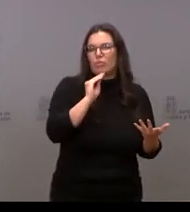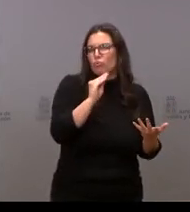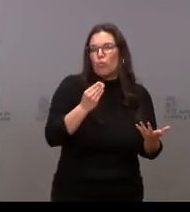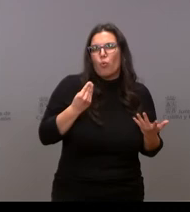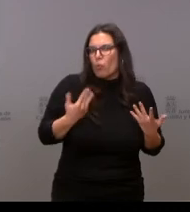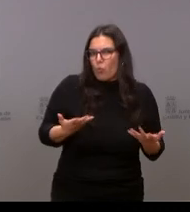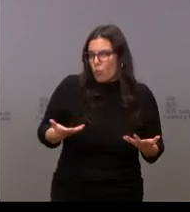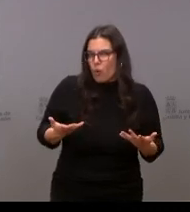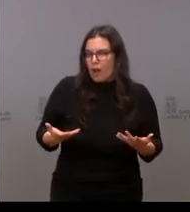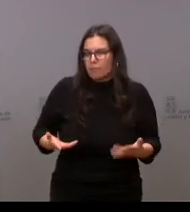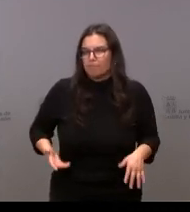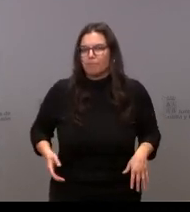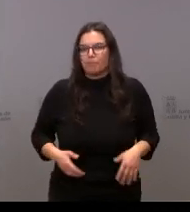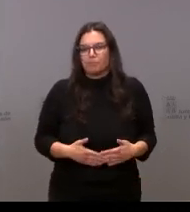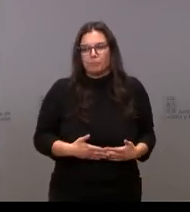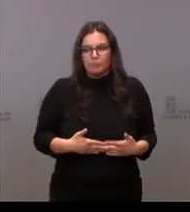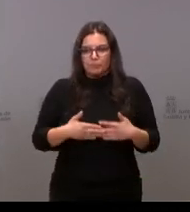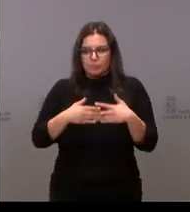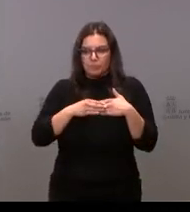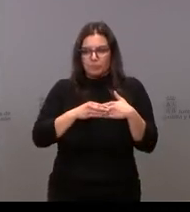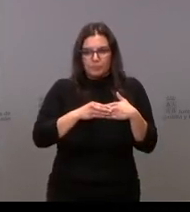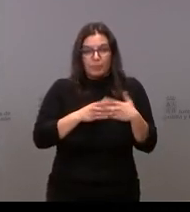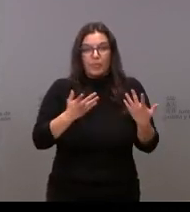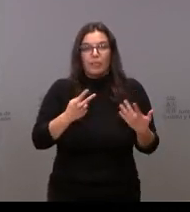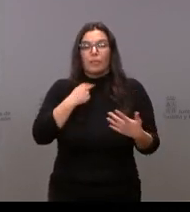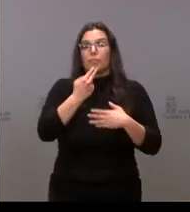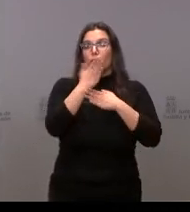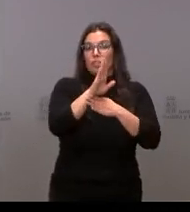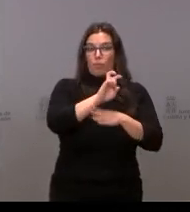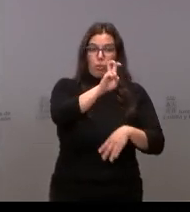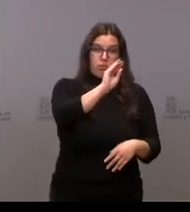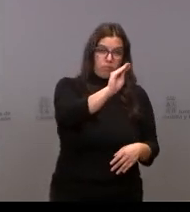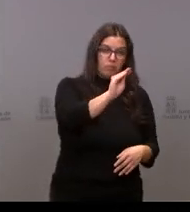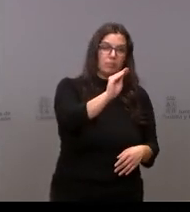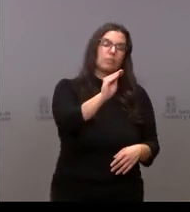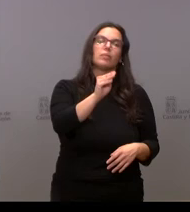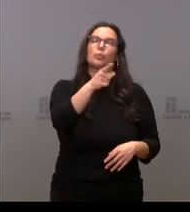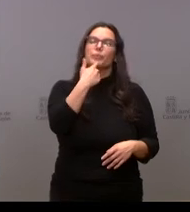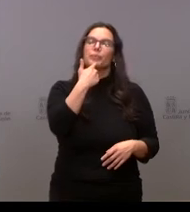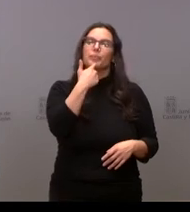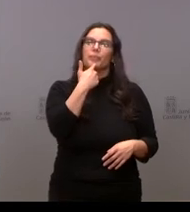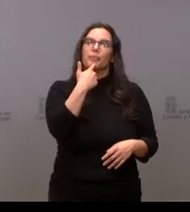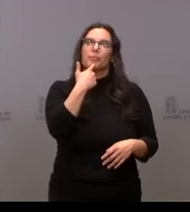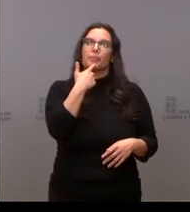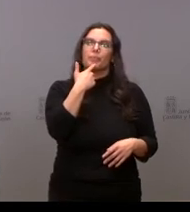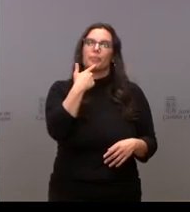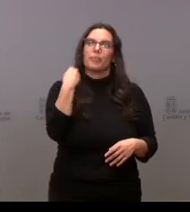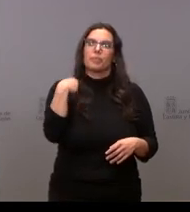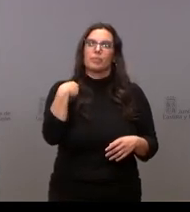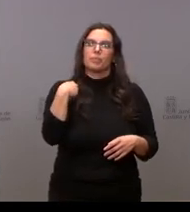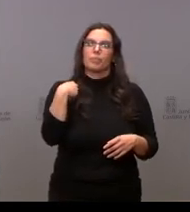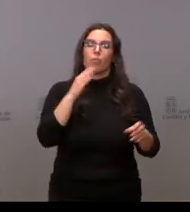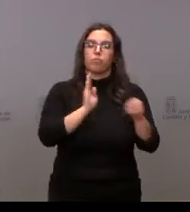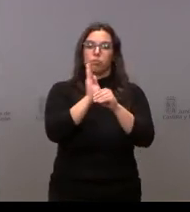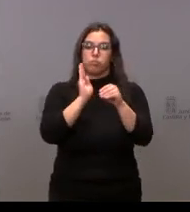estos de estos enfermos y el portavoz solamente un mentón matiz nos ha hablado de que en las aportaciones económicas a las